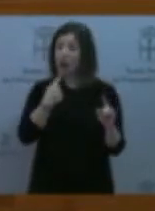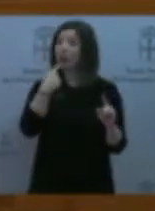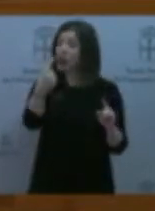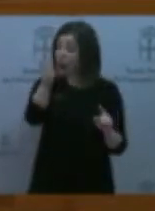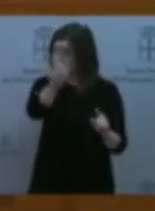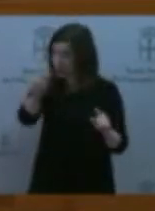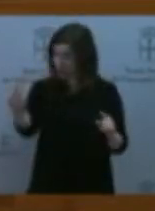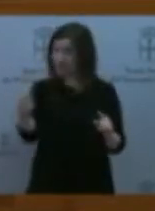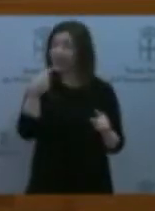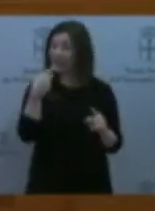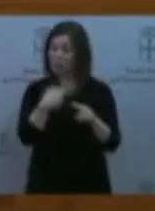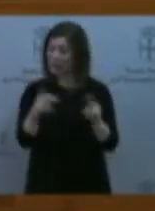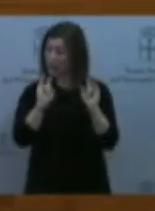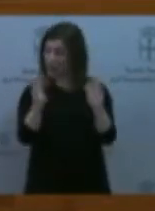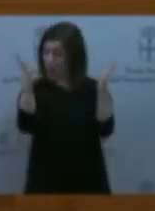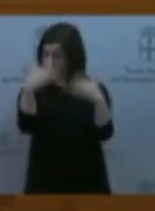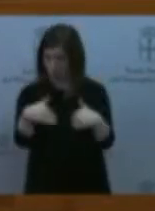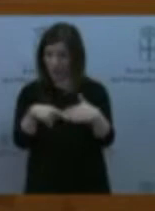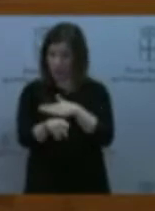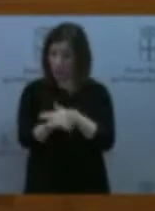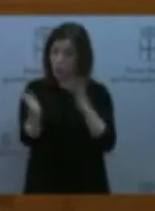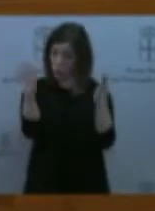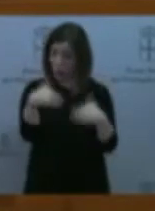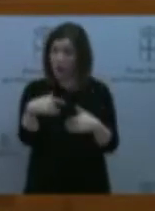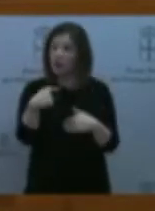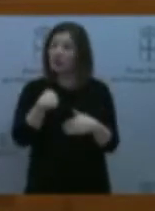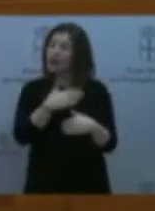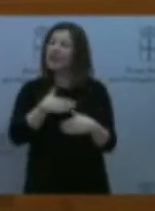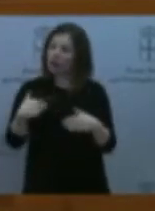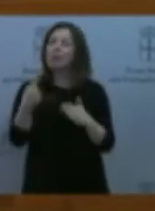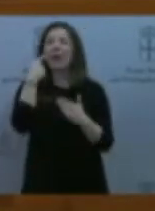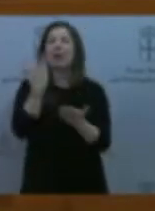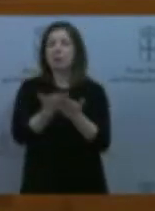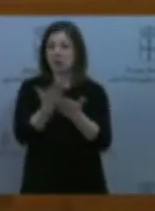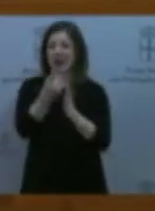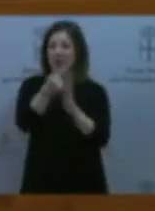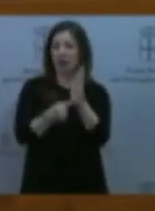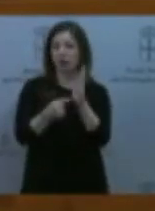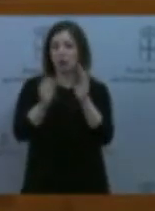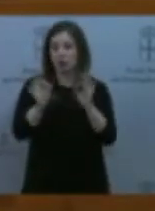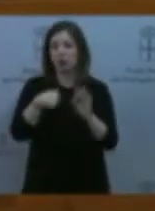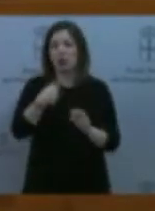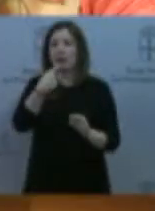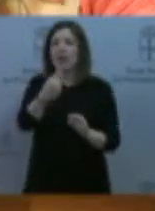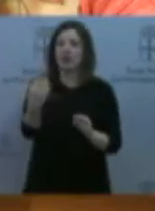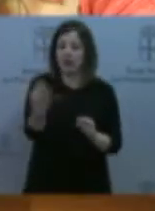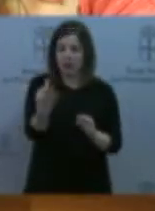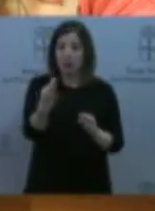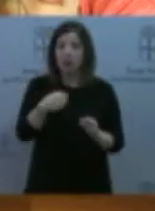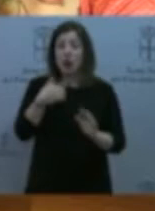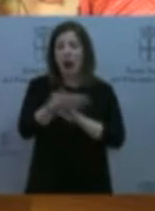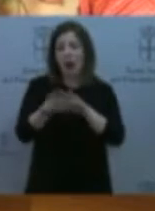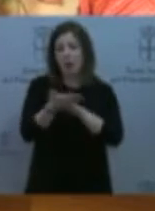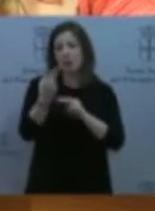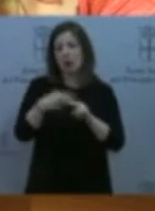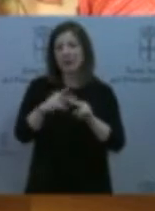con datos refuten lo que acabo de decir. Y me he referido a la política forestal que desarrollamos en aquellos montes que